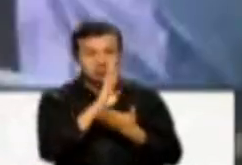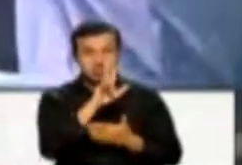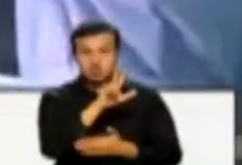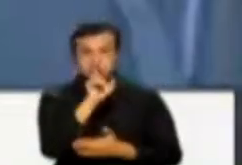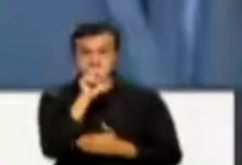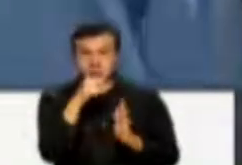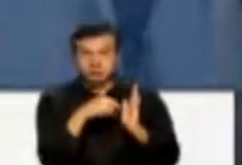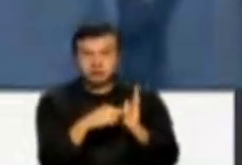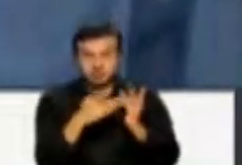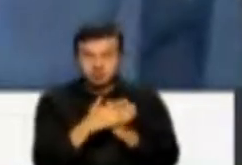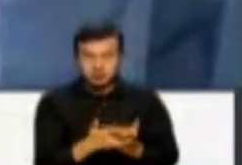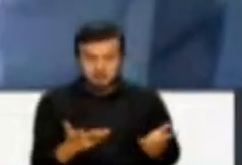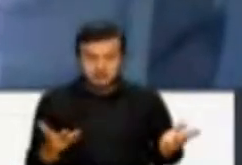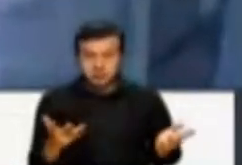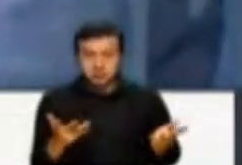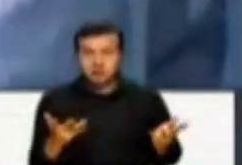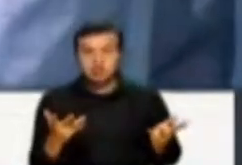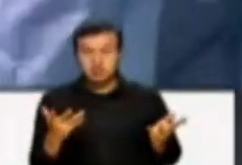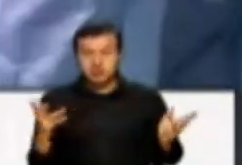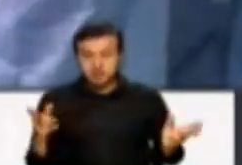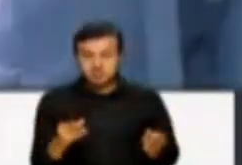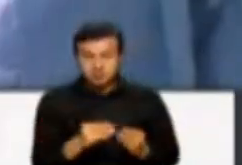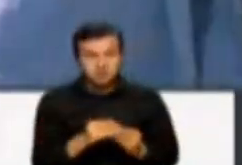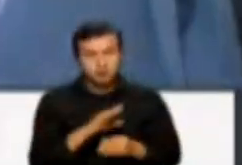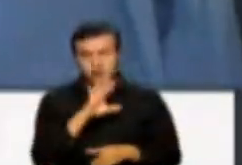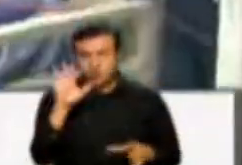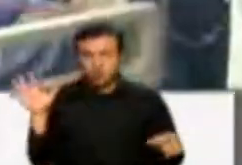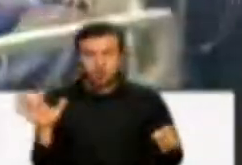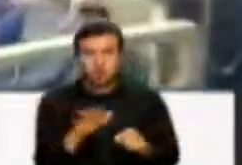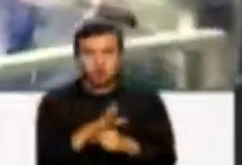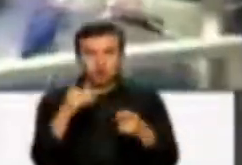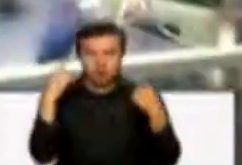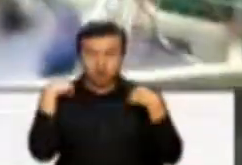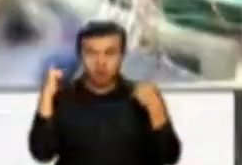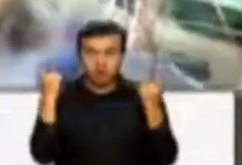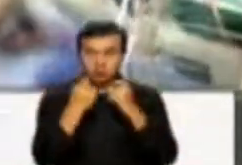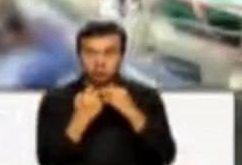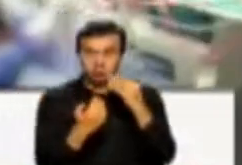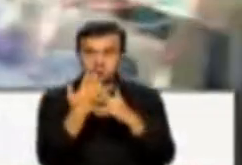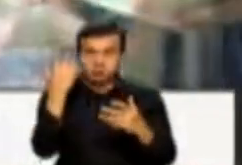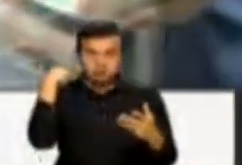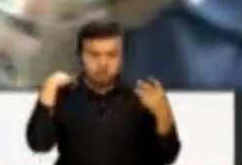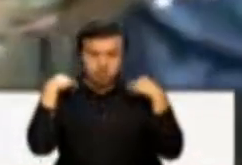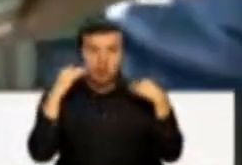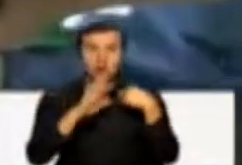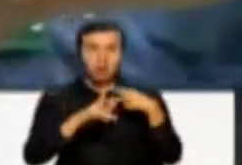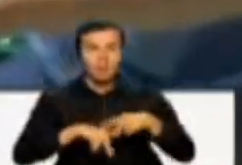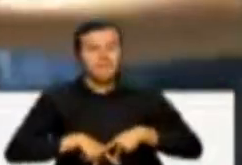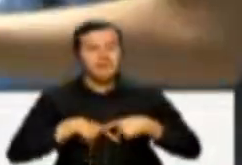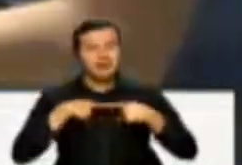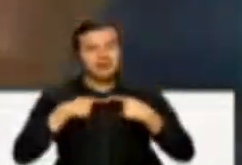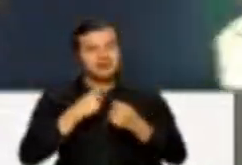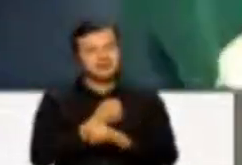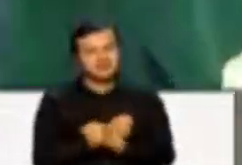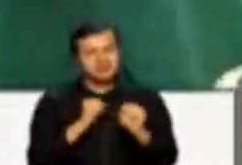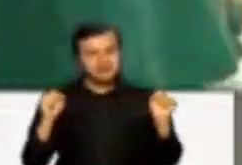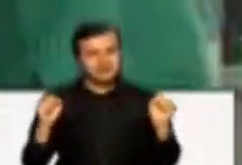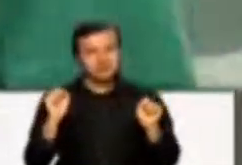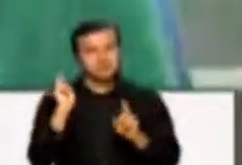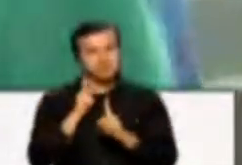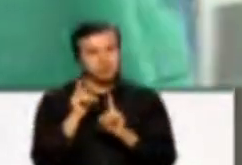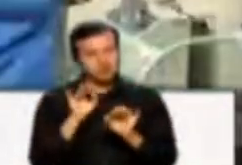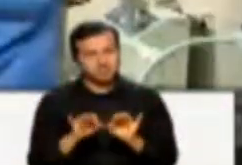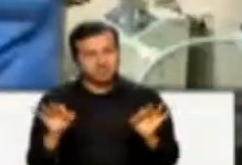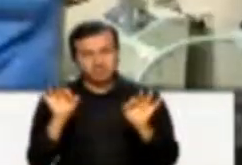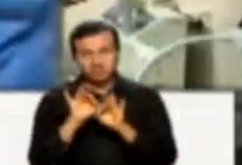30 mil el haber logrado este trasplante de forma exitosa representa haberle salvado la vida a karina y un hito para la medicina